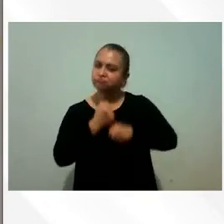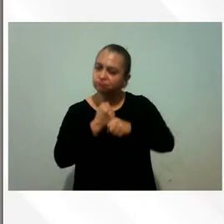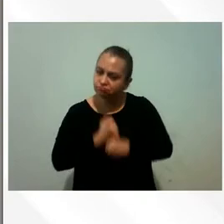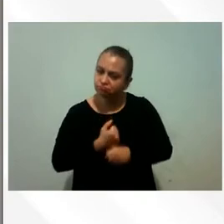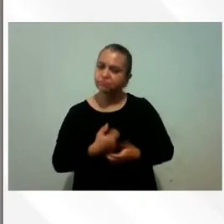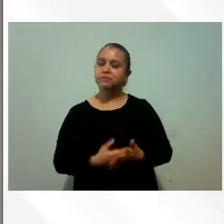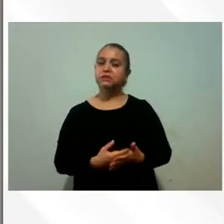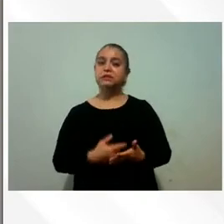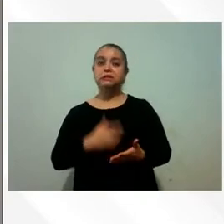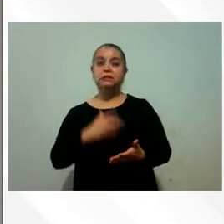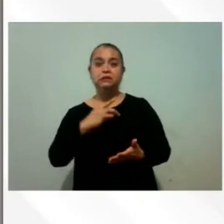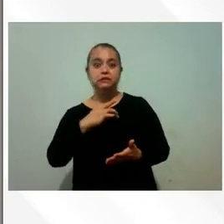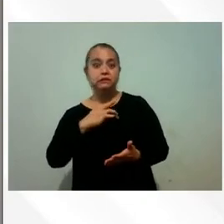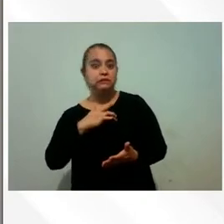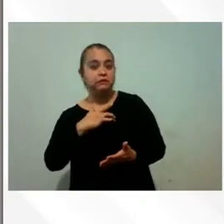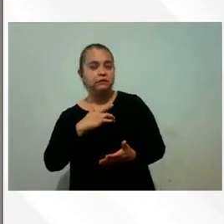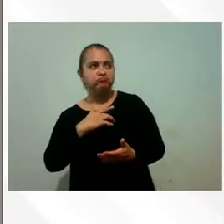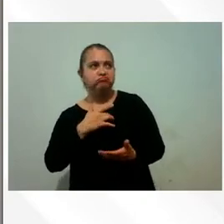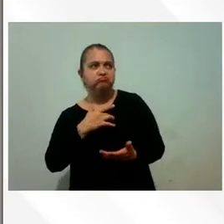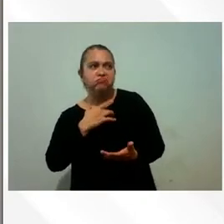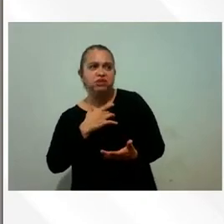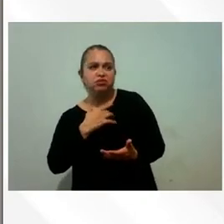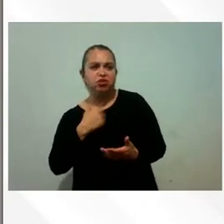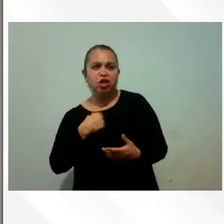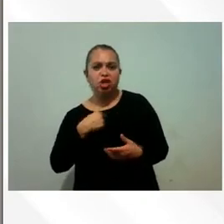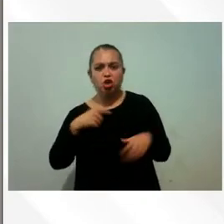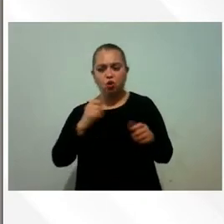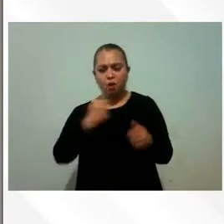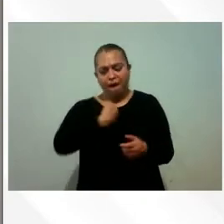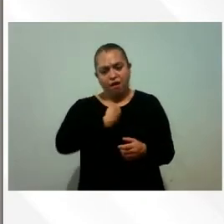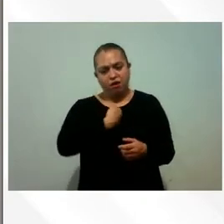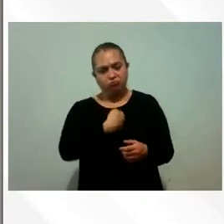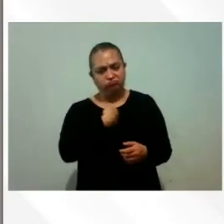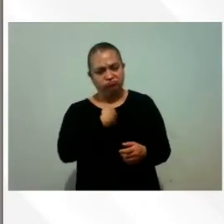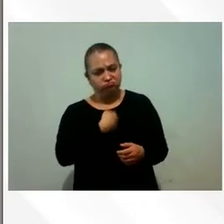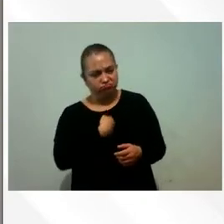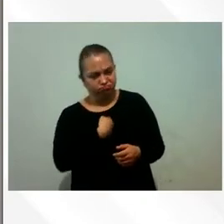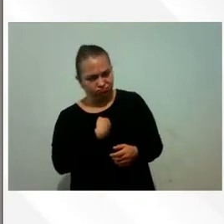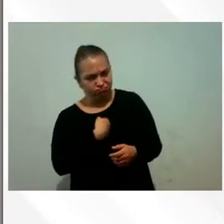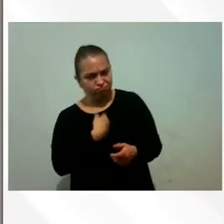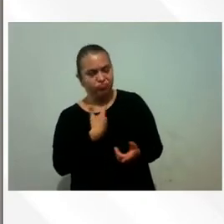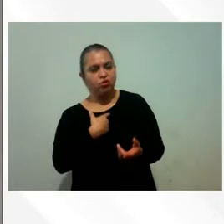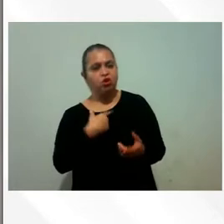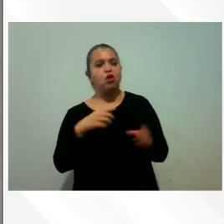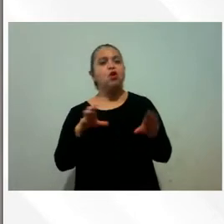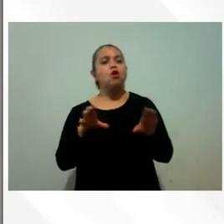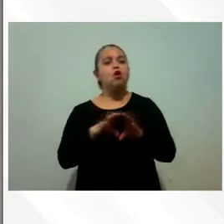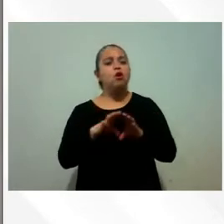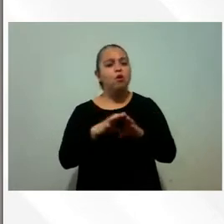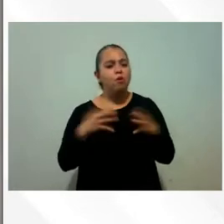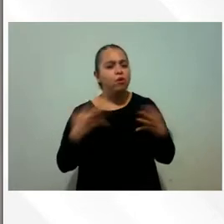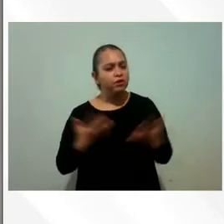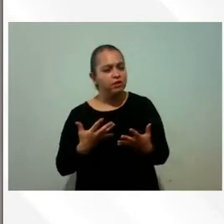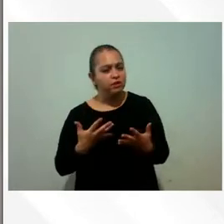El sentido de pertenencia, por aquí nos dice Hugo. ¿Cómo construimos ese sentido de